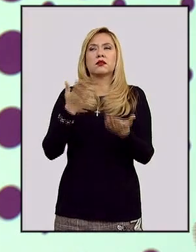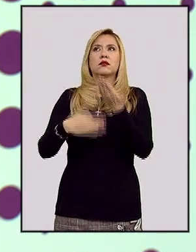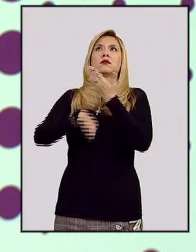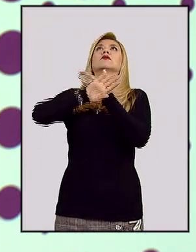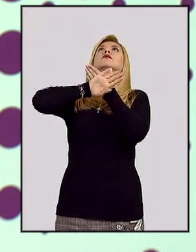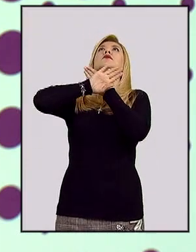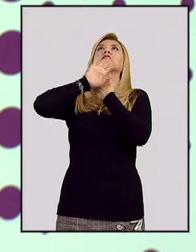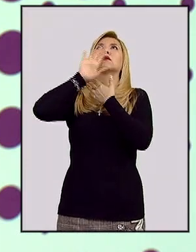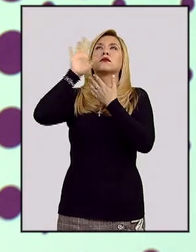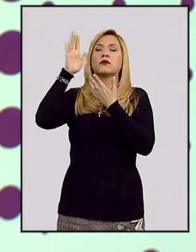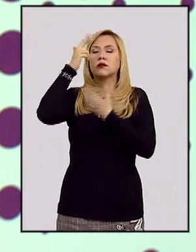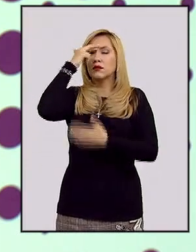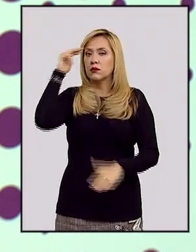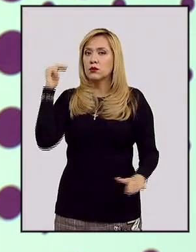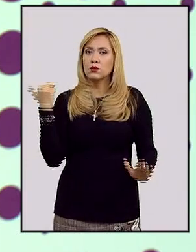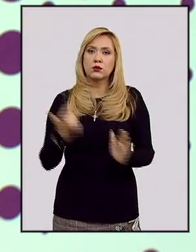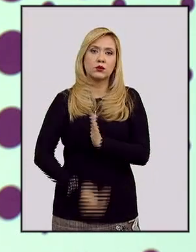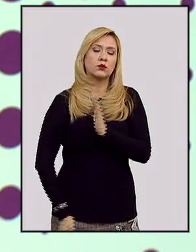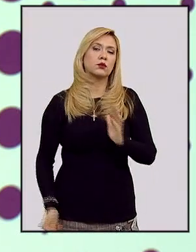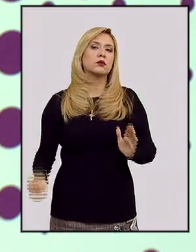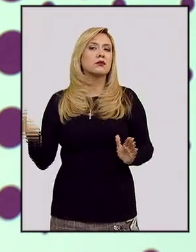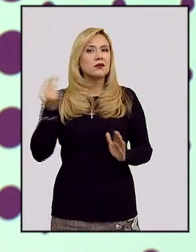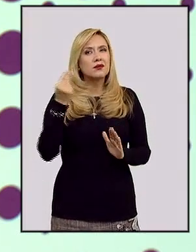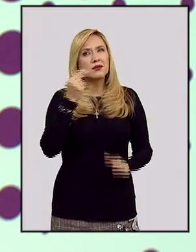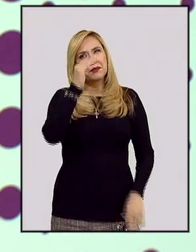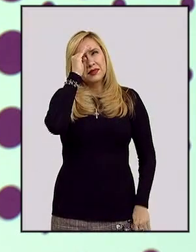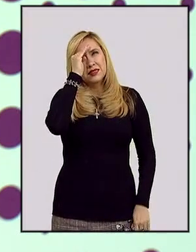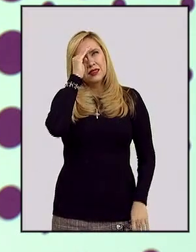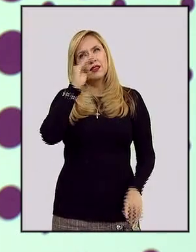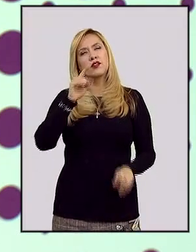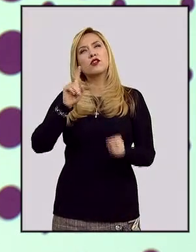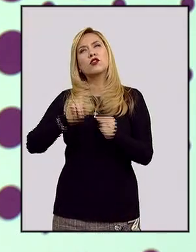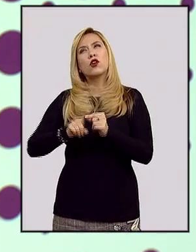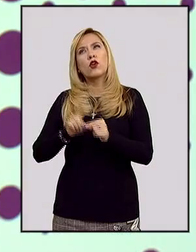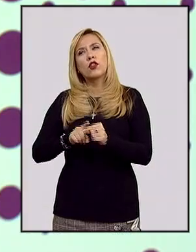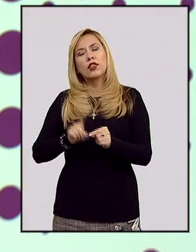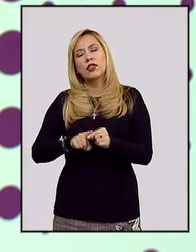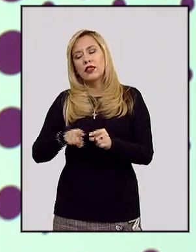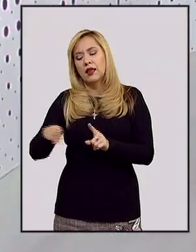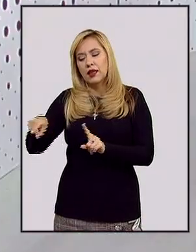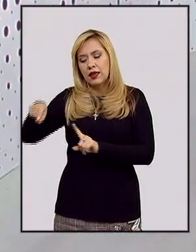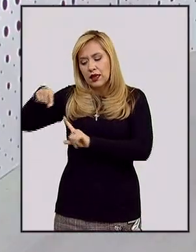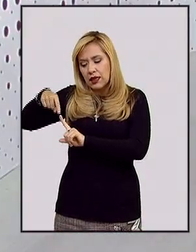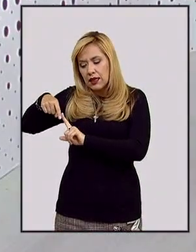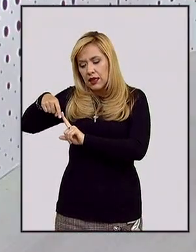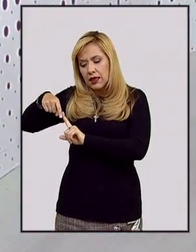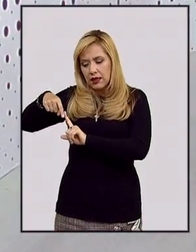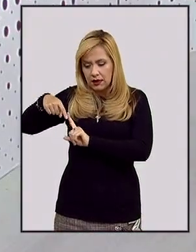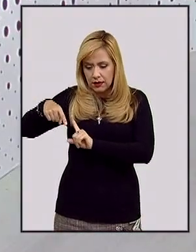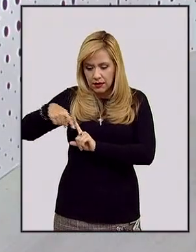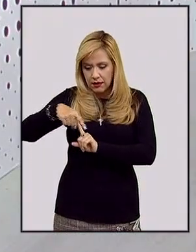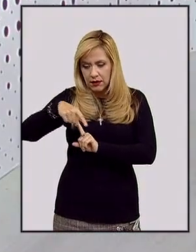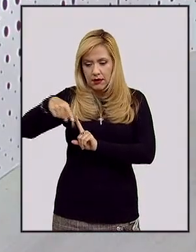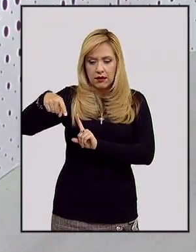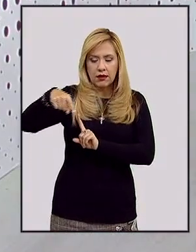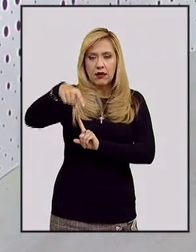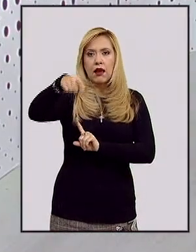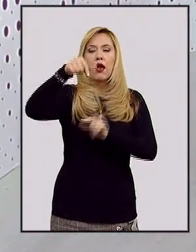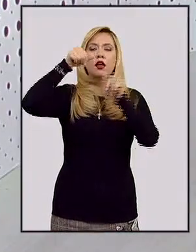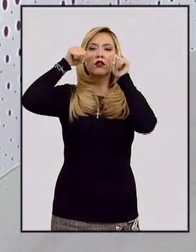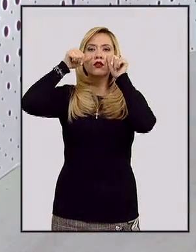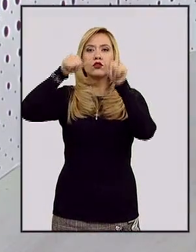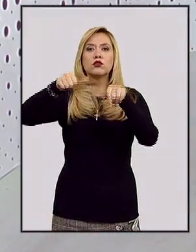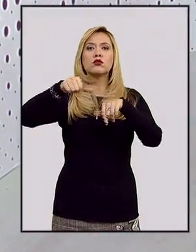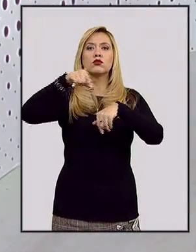creo que ahí también es fundamental preguntarnos desde dónde estamos atendiendo, desde dónde se está proveyendo los servicios de